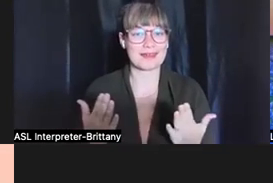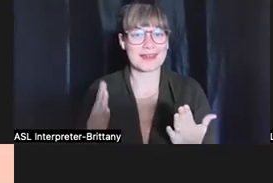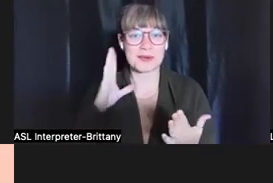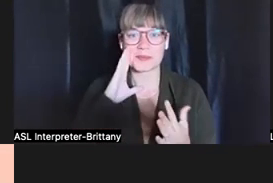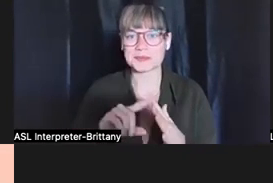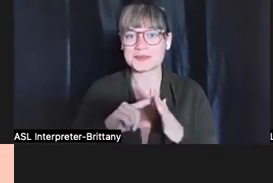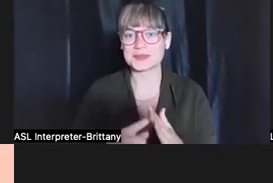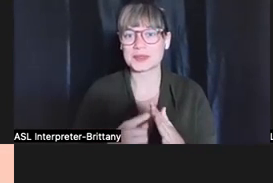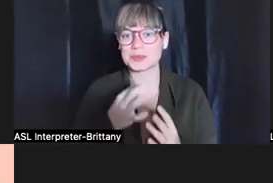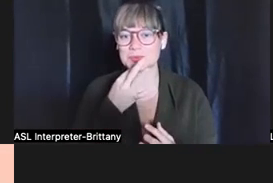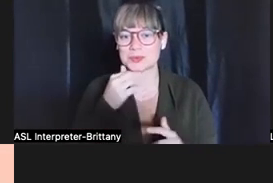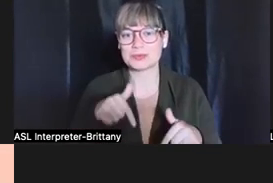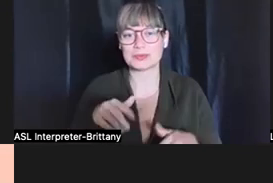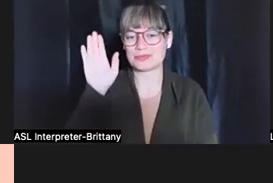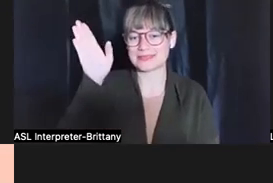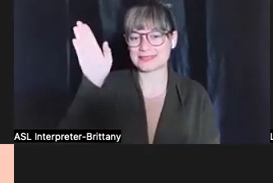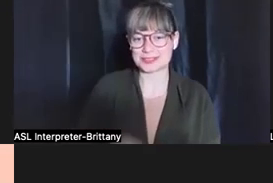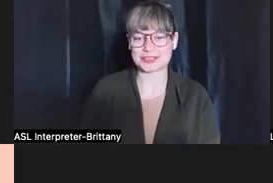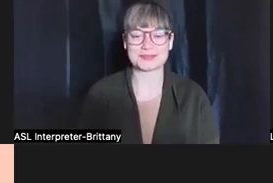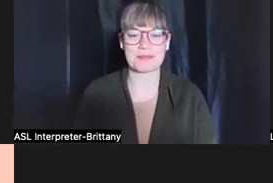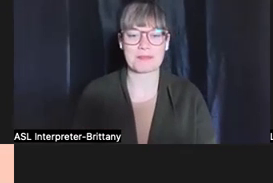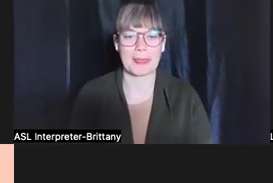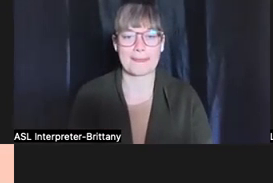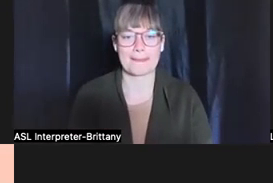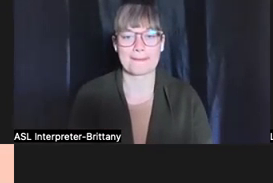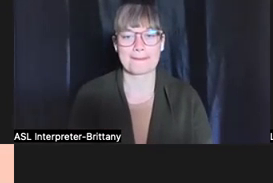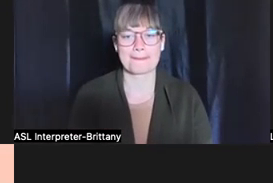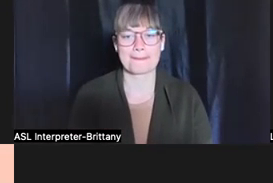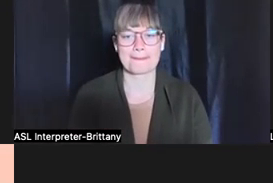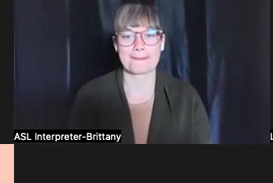Vamos a comenzar la presentación.